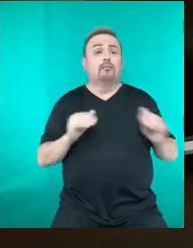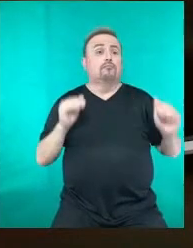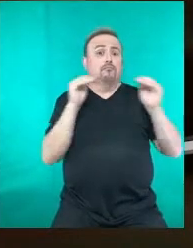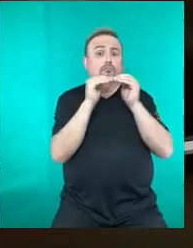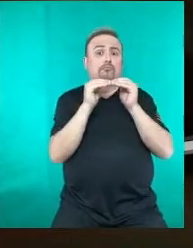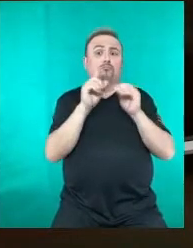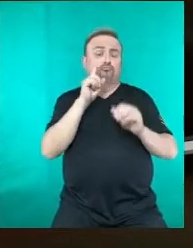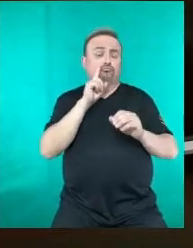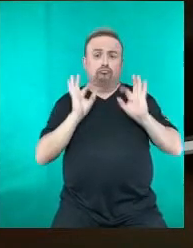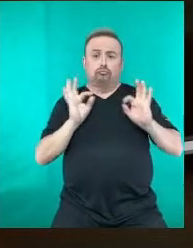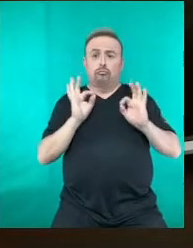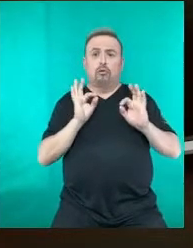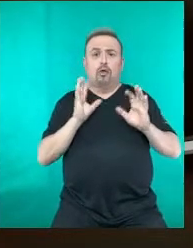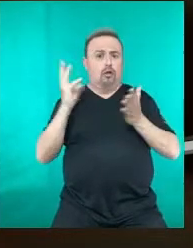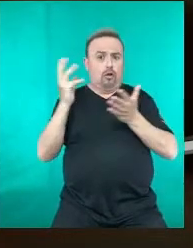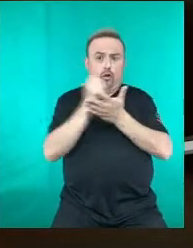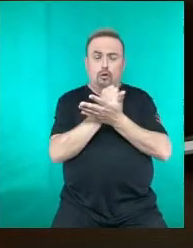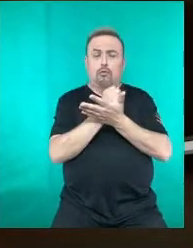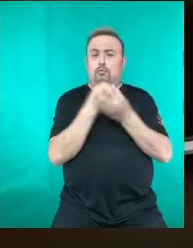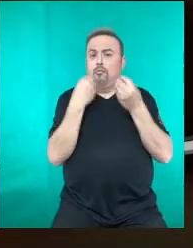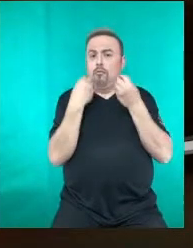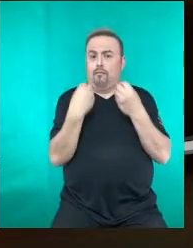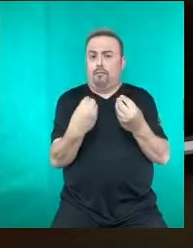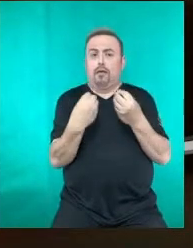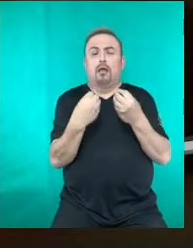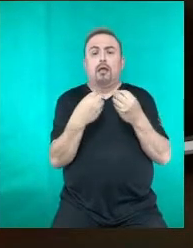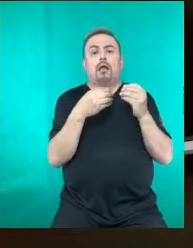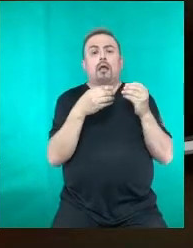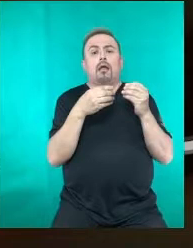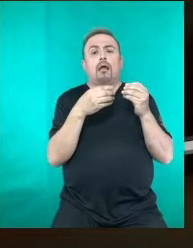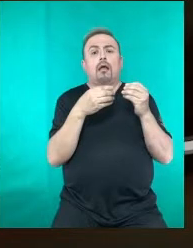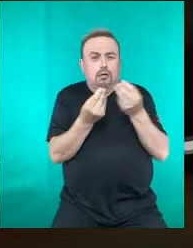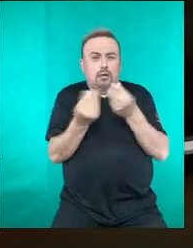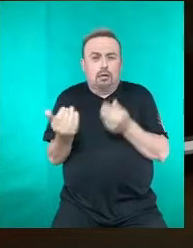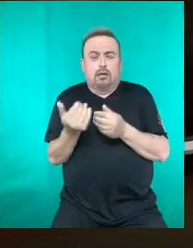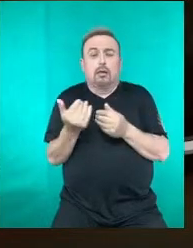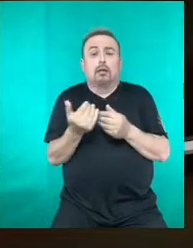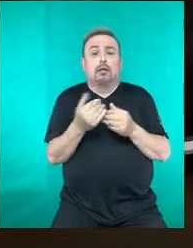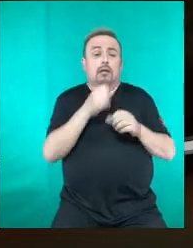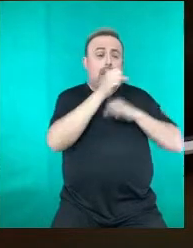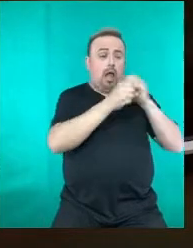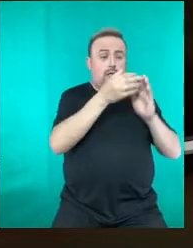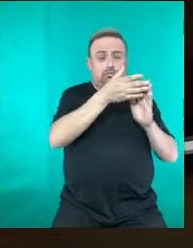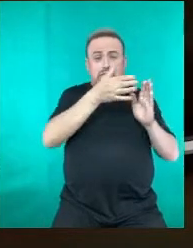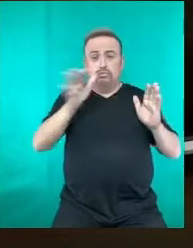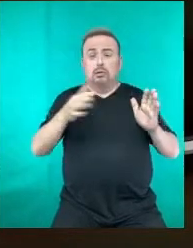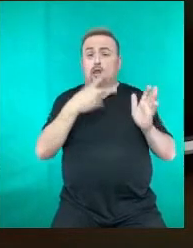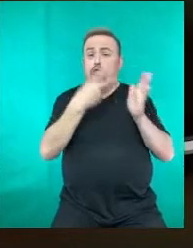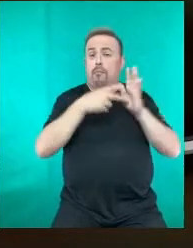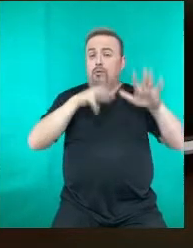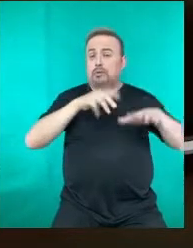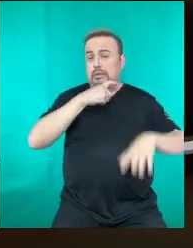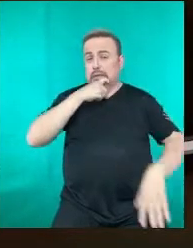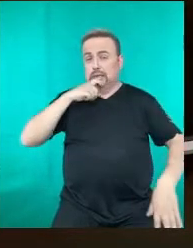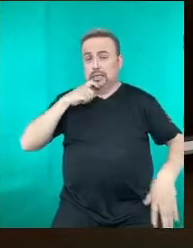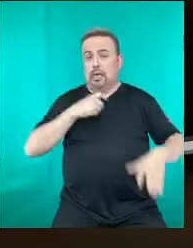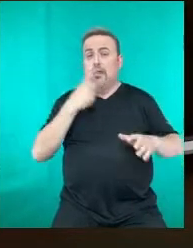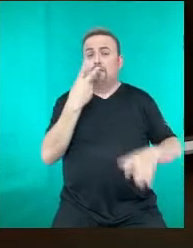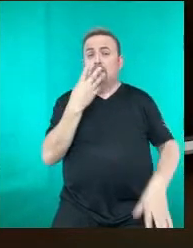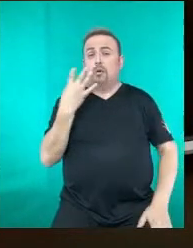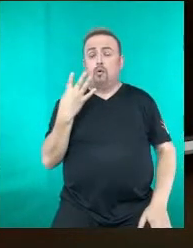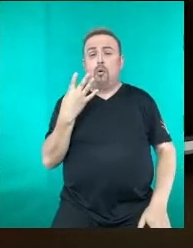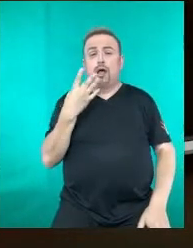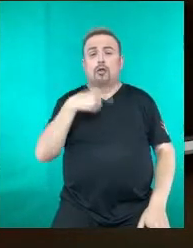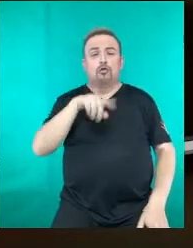bien alcanzados. Como les digo, tenemos calidad y continuidad. En los años más secos de la historia en Chile, en 2019, tuvimos 24/7 en todas las